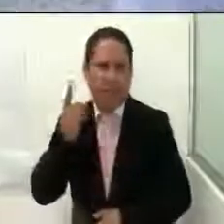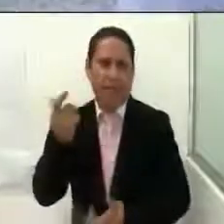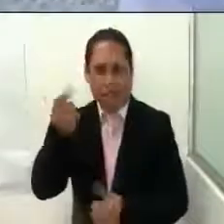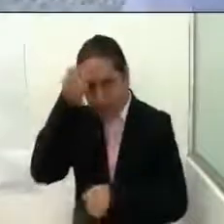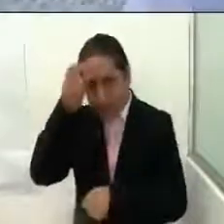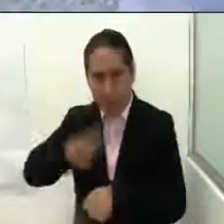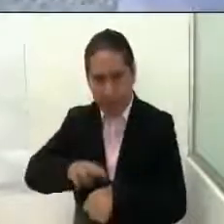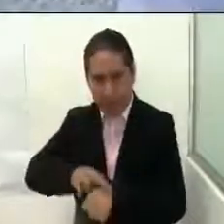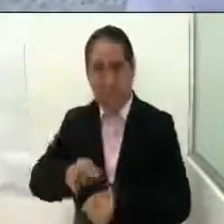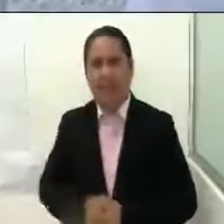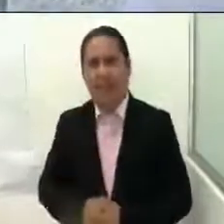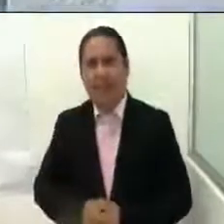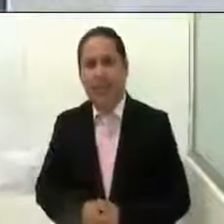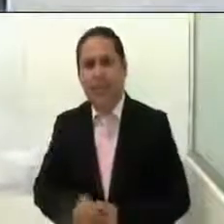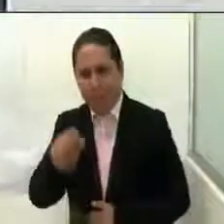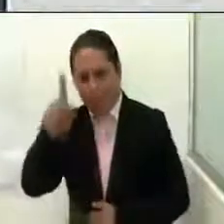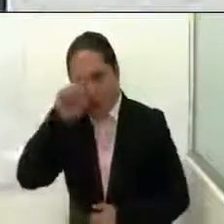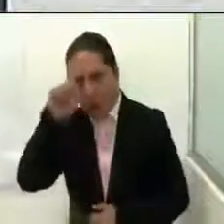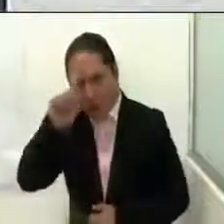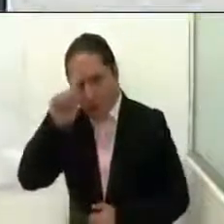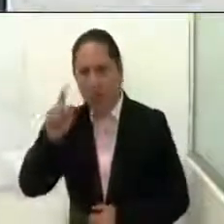consejero público del gobernador